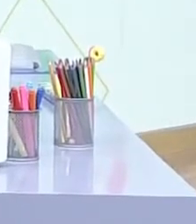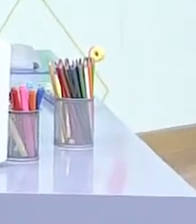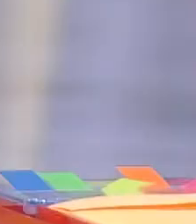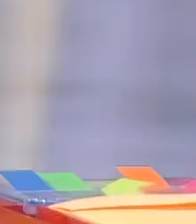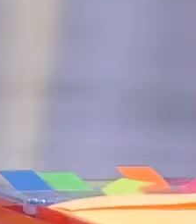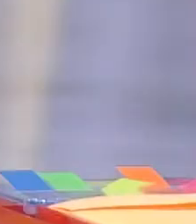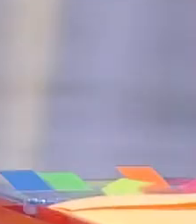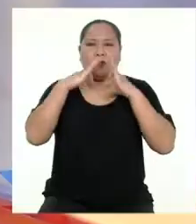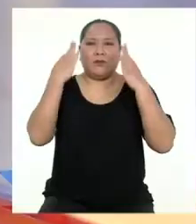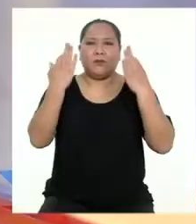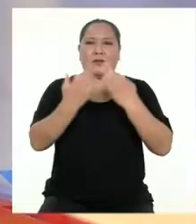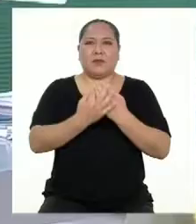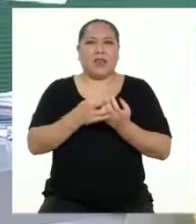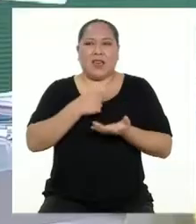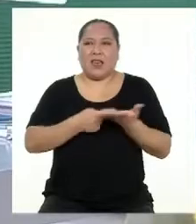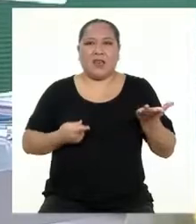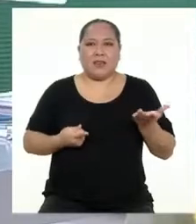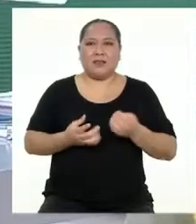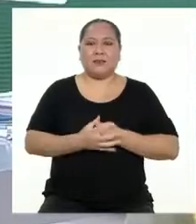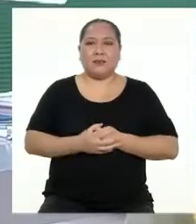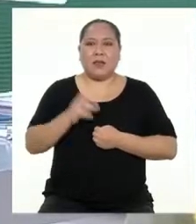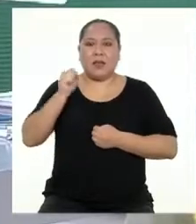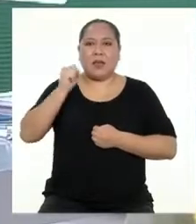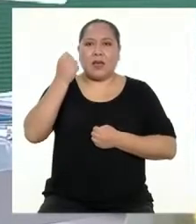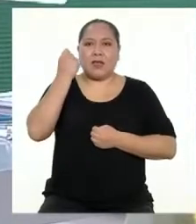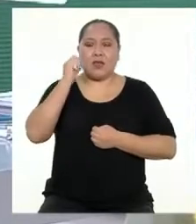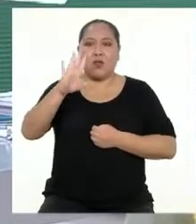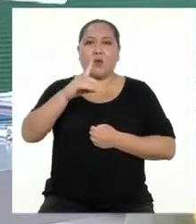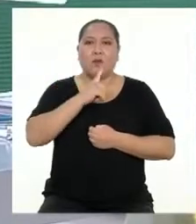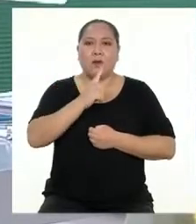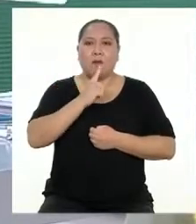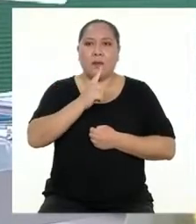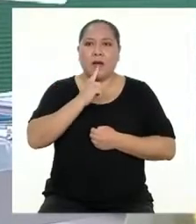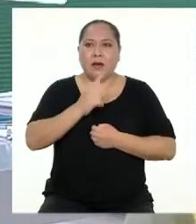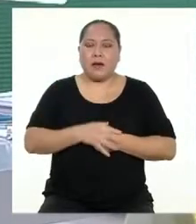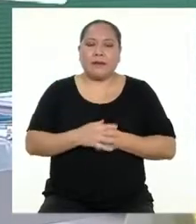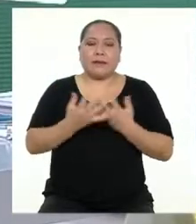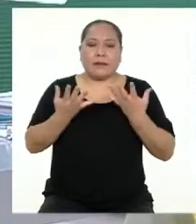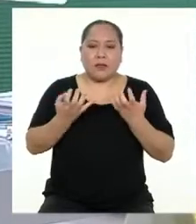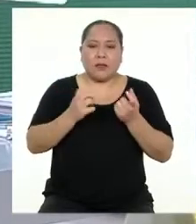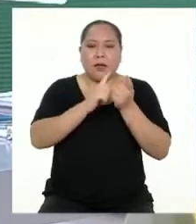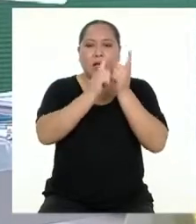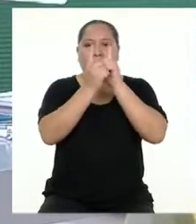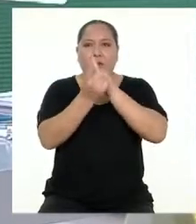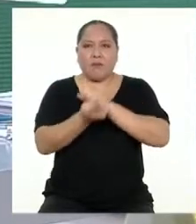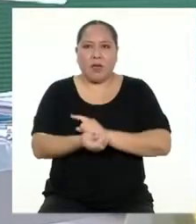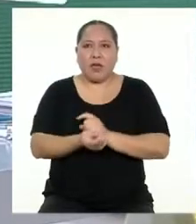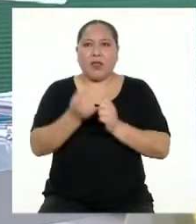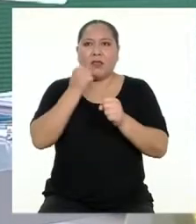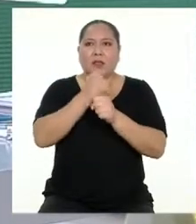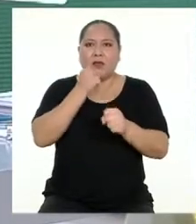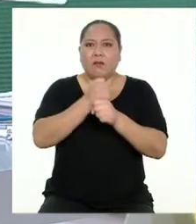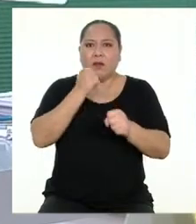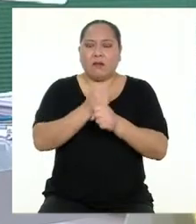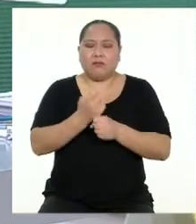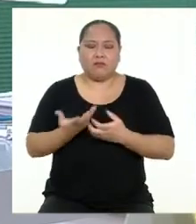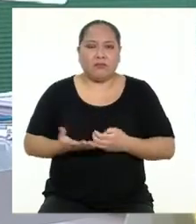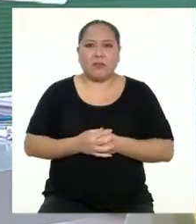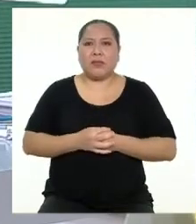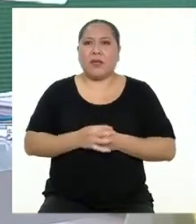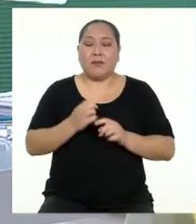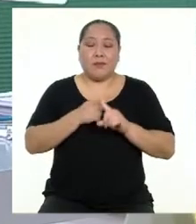familia? Oye, ¿qué? Entiendo que tu papá ha tenido que cambiar de trabajo y que los ingresos ya no son lo que eran antes,